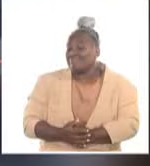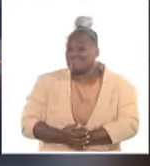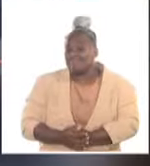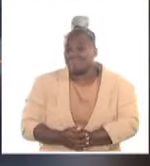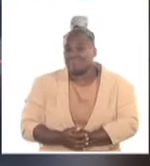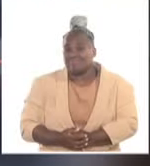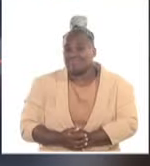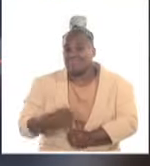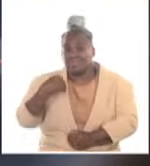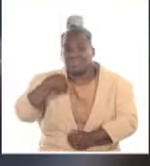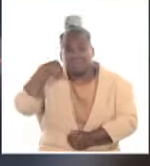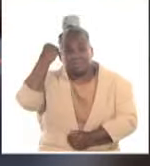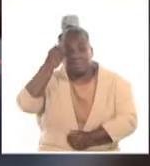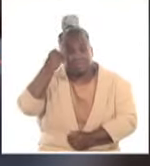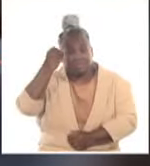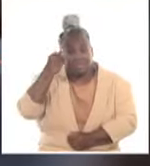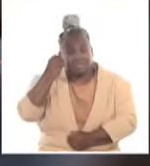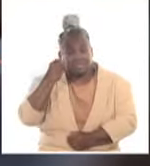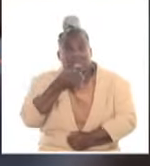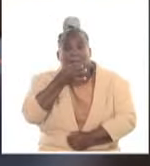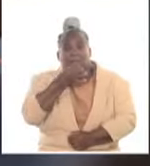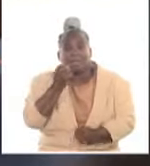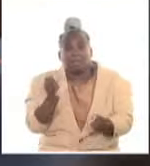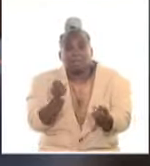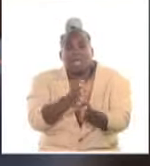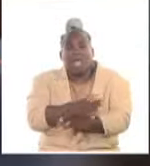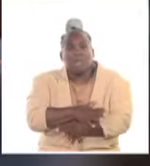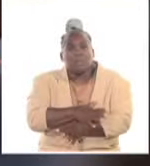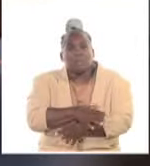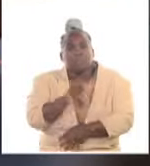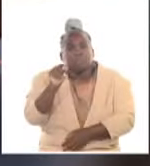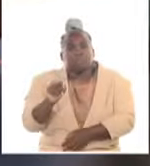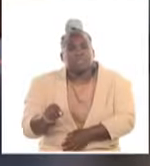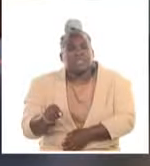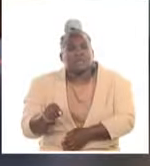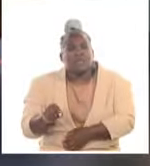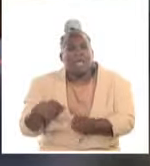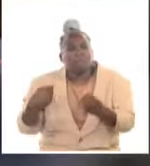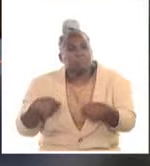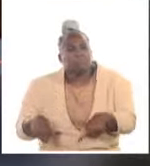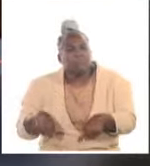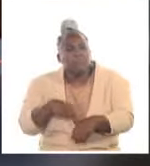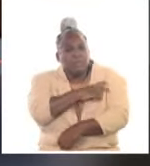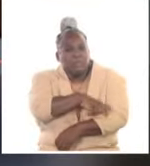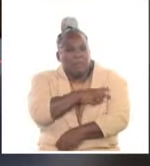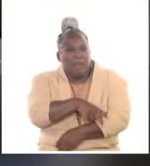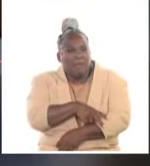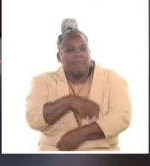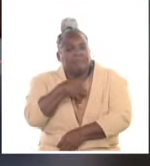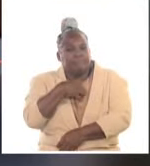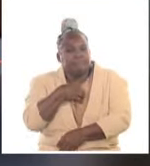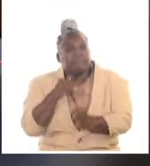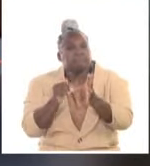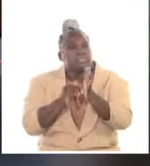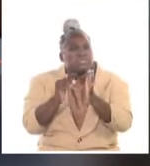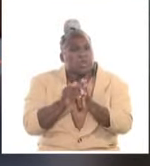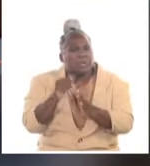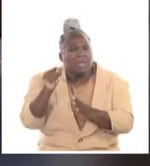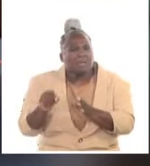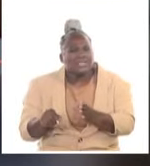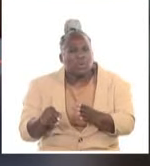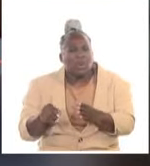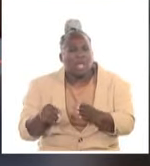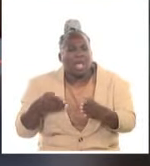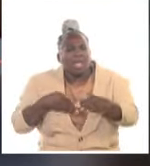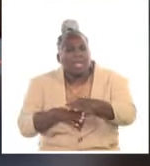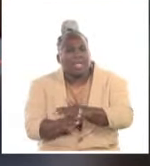Creo que lo hemos dicho claramente, la inmigración es un asunto muy importante. Tenemos millones y millones de personas entrando ilegalmente a nuestro